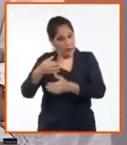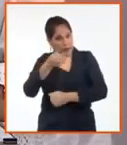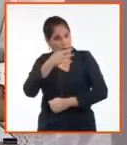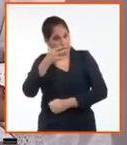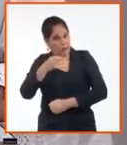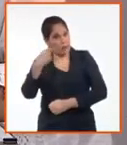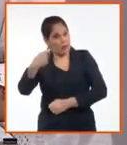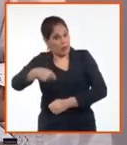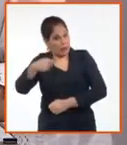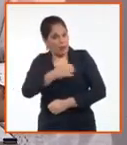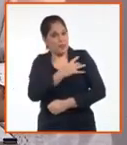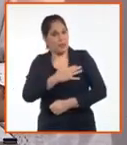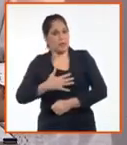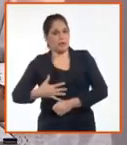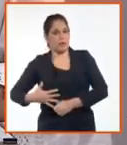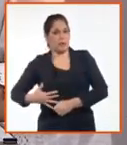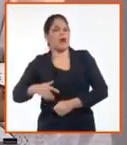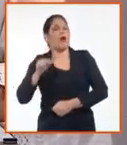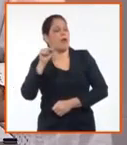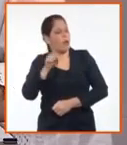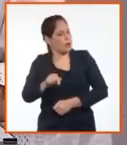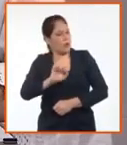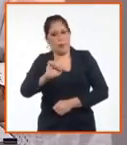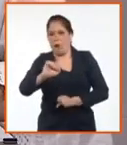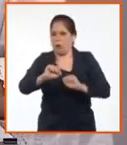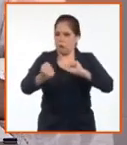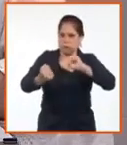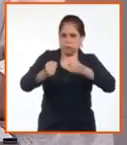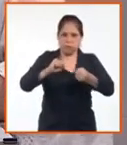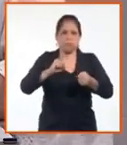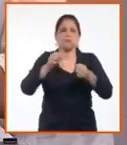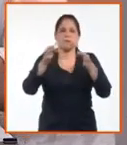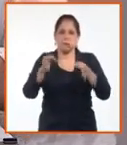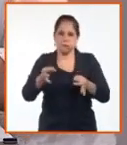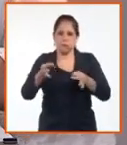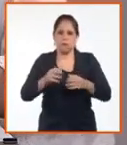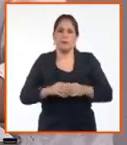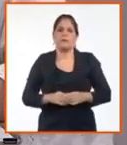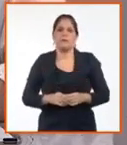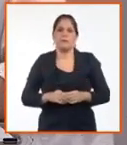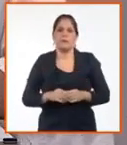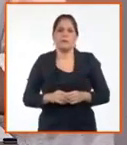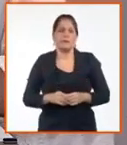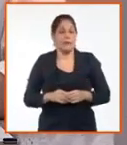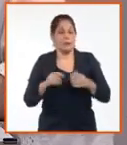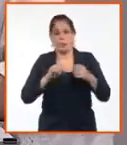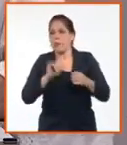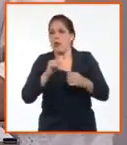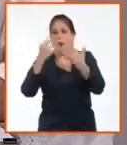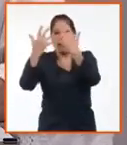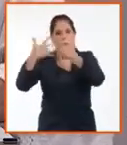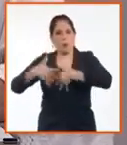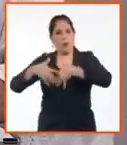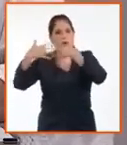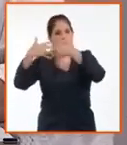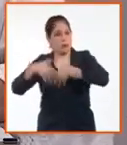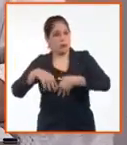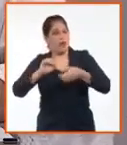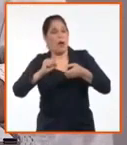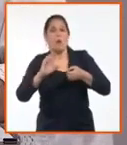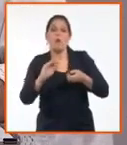todo está altamente regulado para concluir es que es una industria altamente regulada